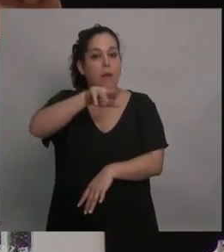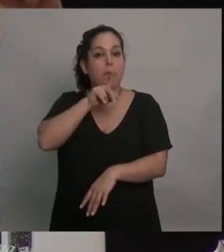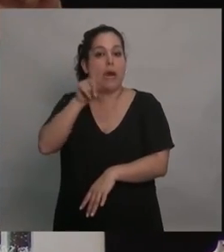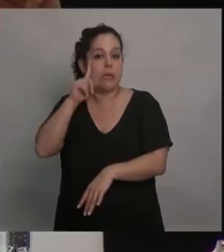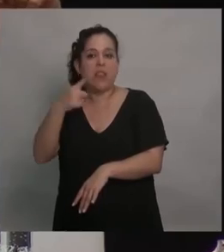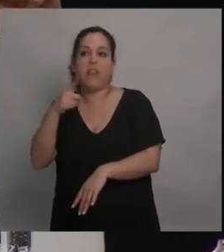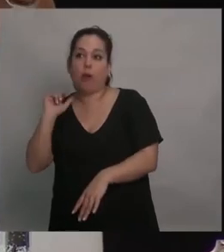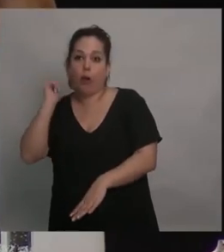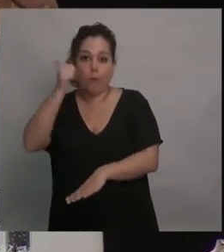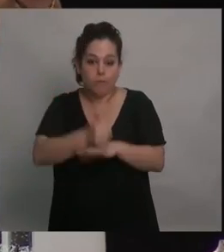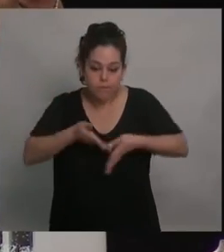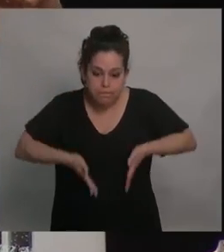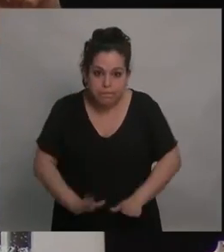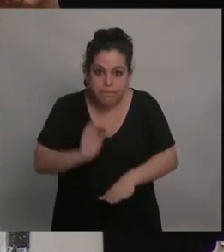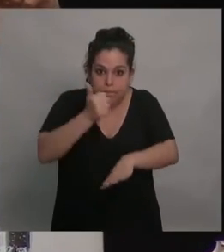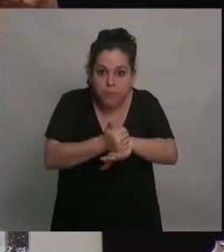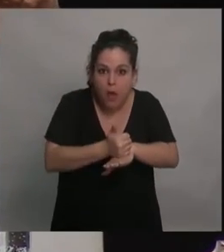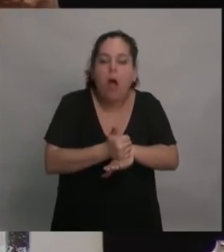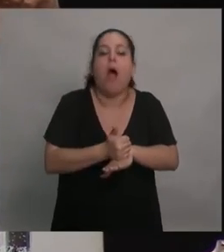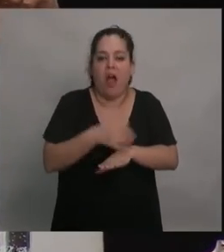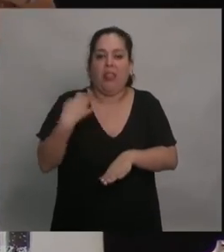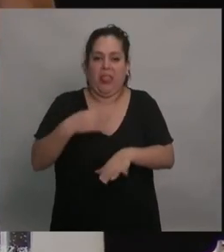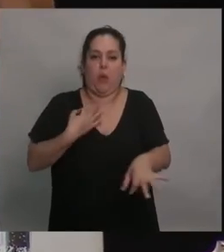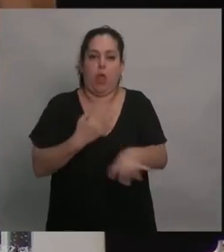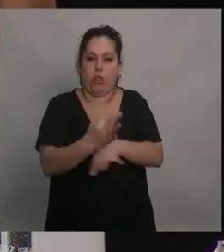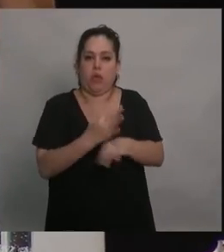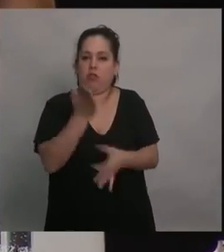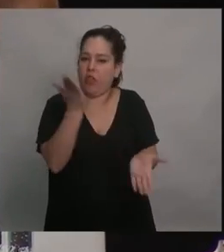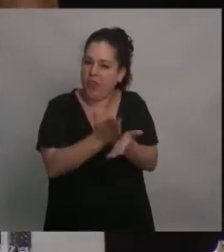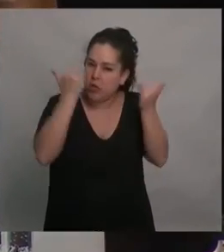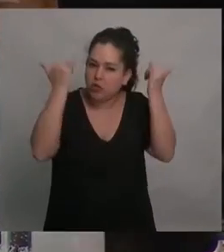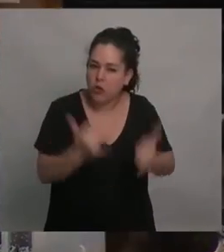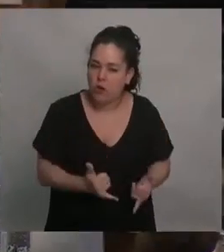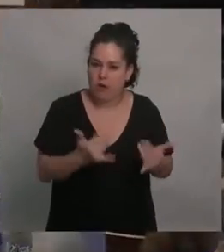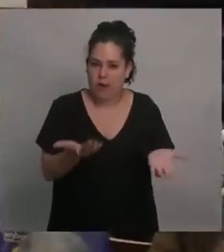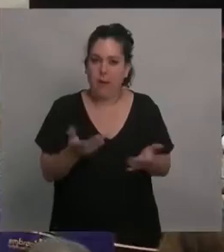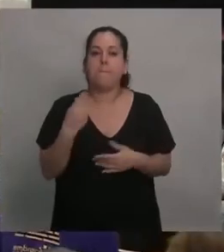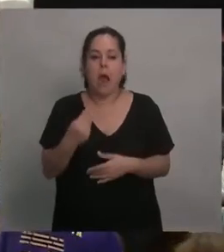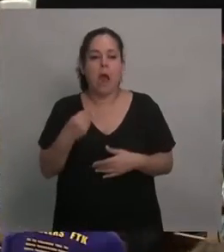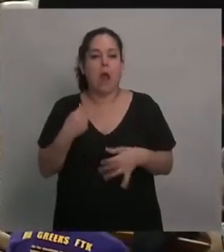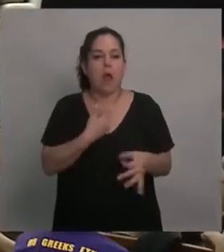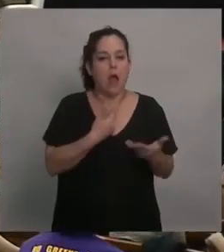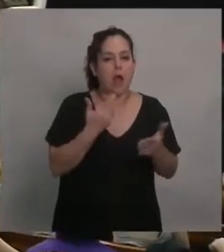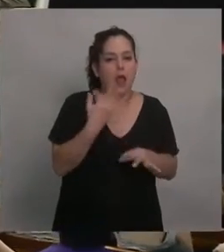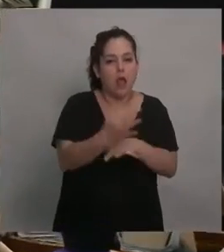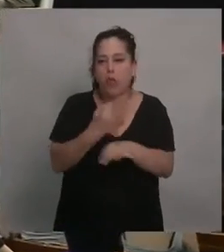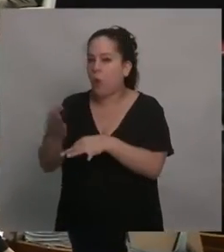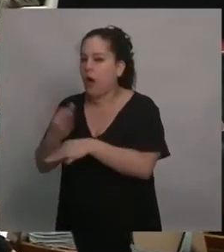venir a la tierra tiene derecho a que se le eduque y en pago contribuir a la educación de los